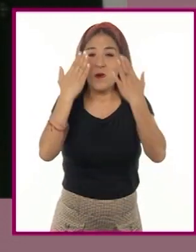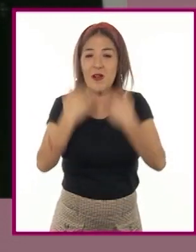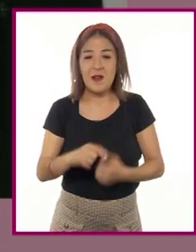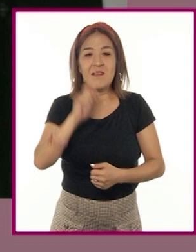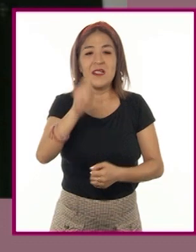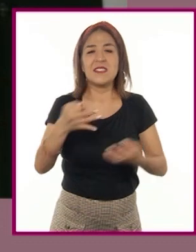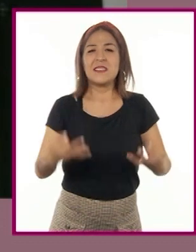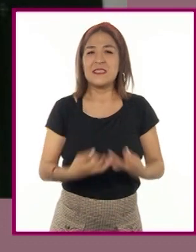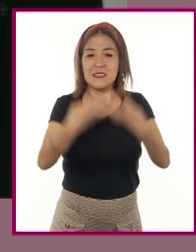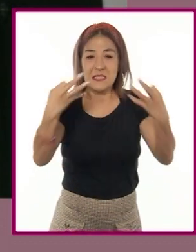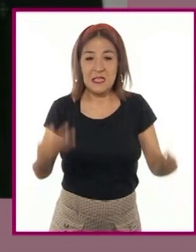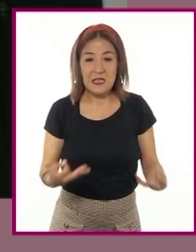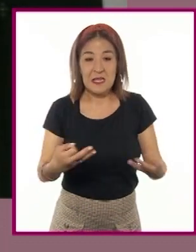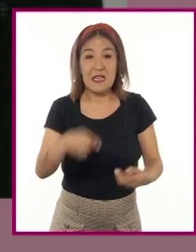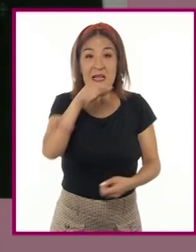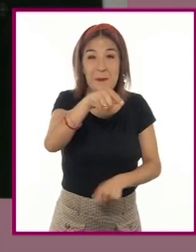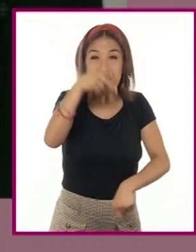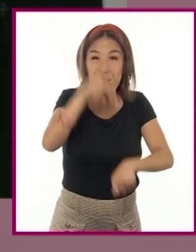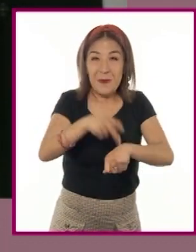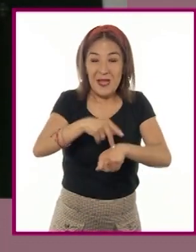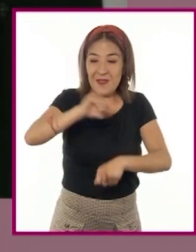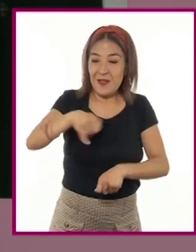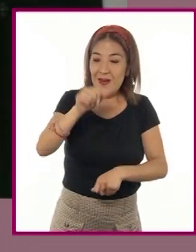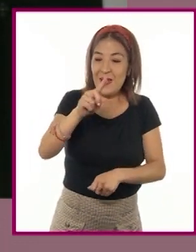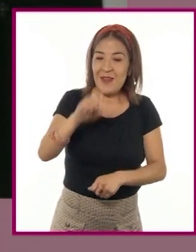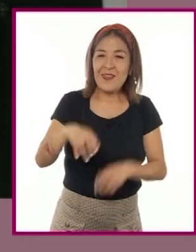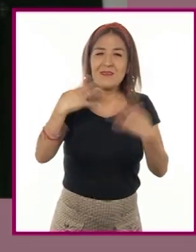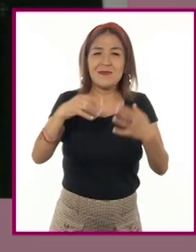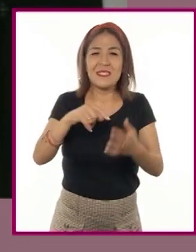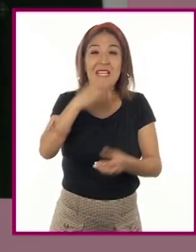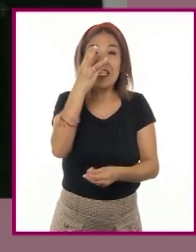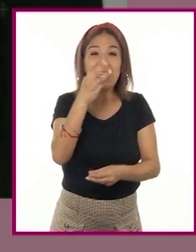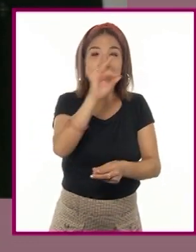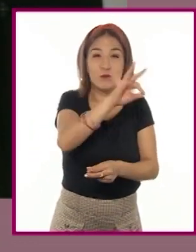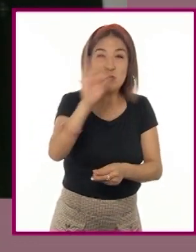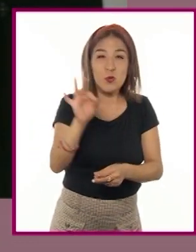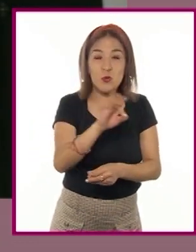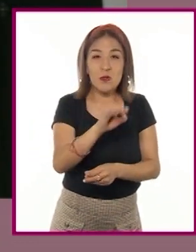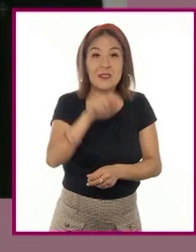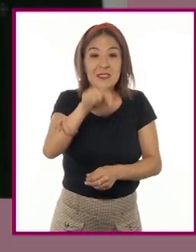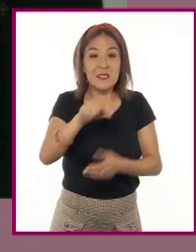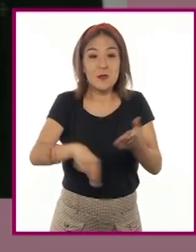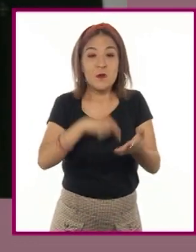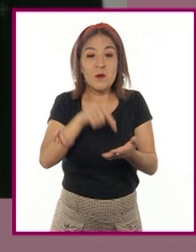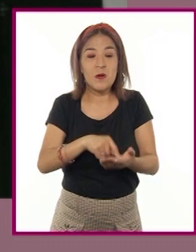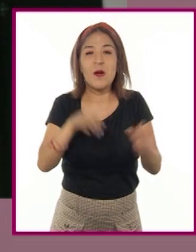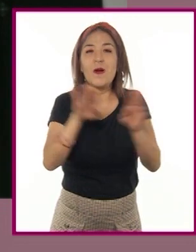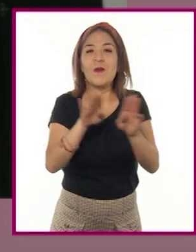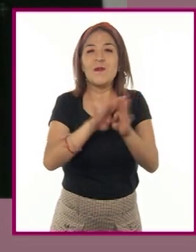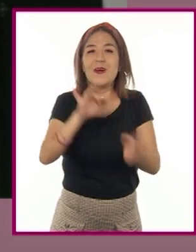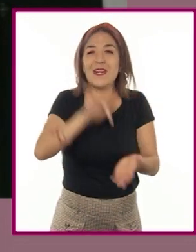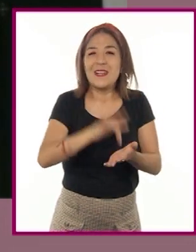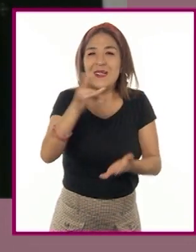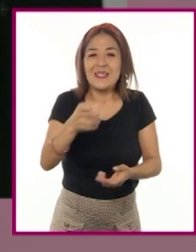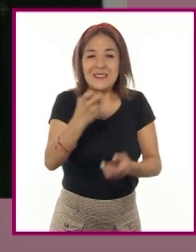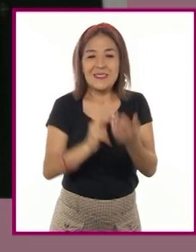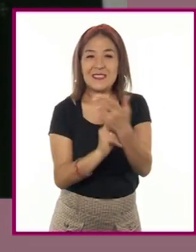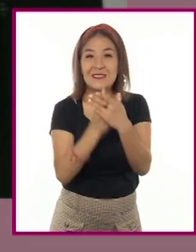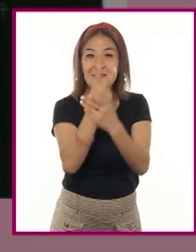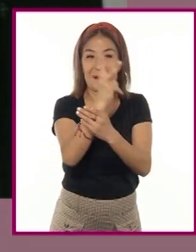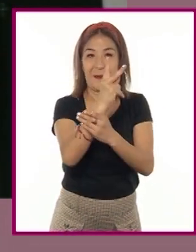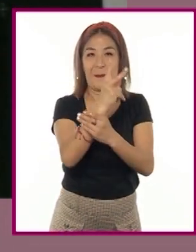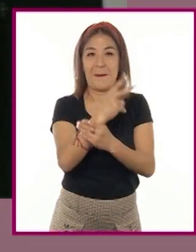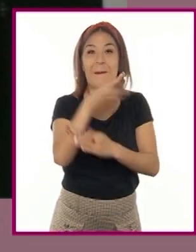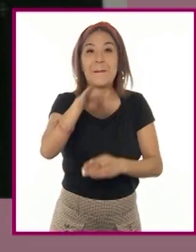tierra, el jade preciso de 3 puntas, el maíz, nació de la gracia.